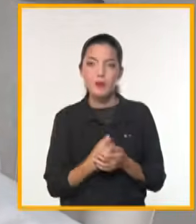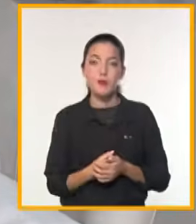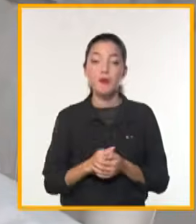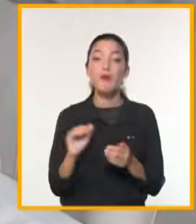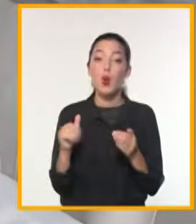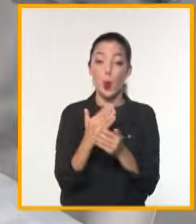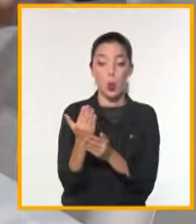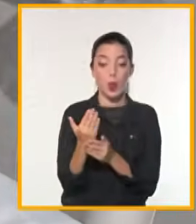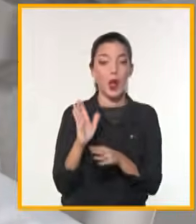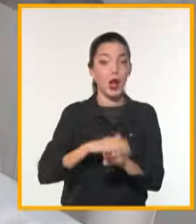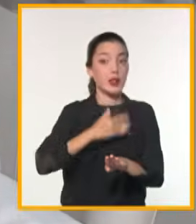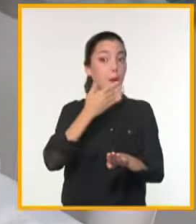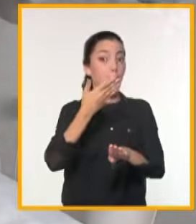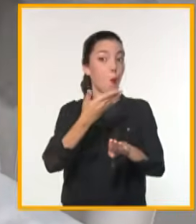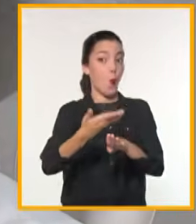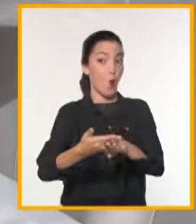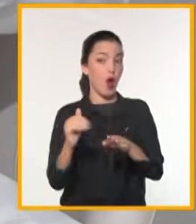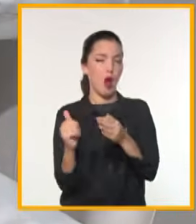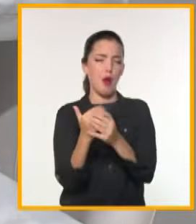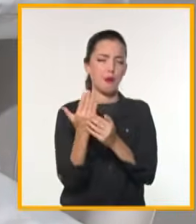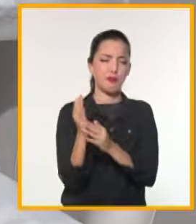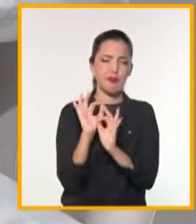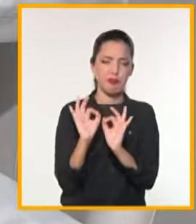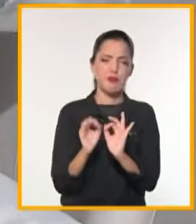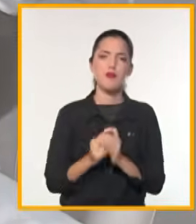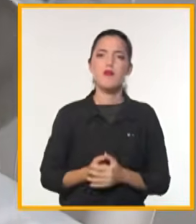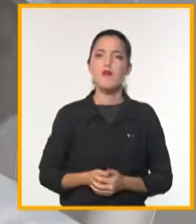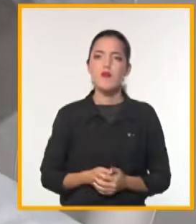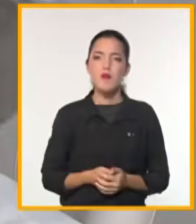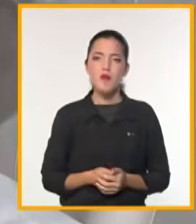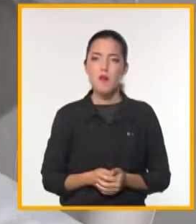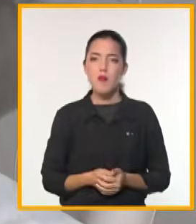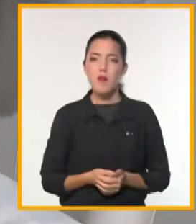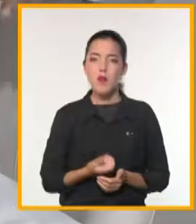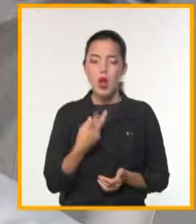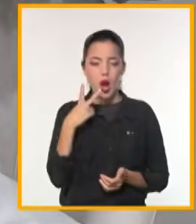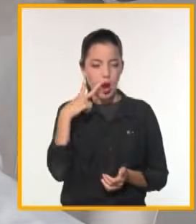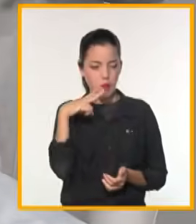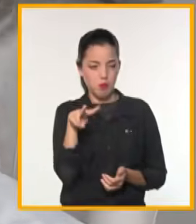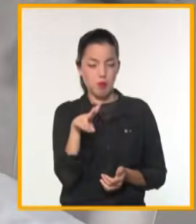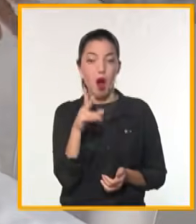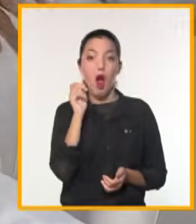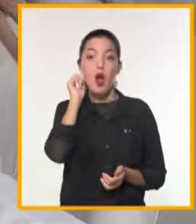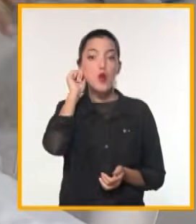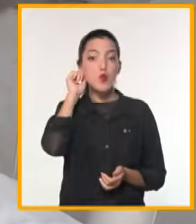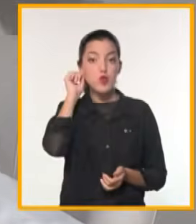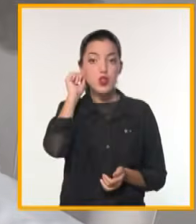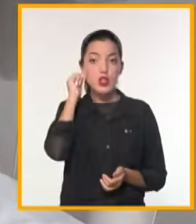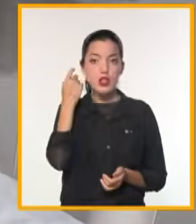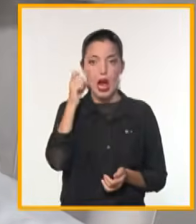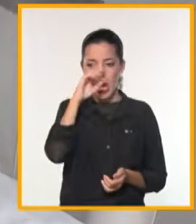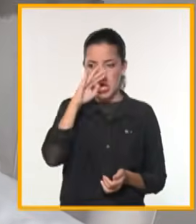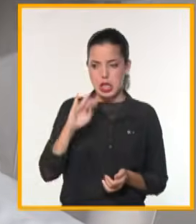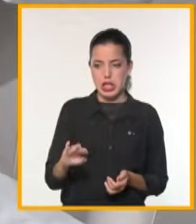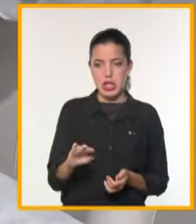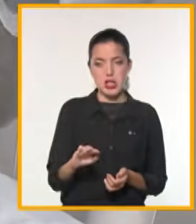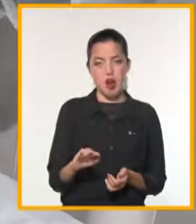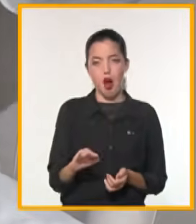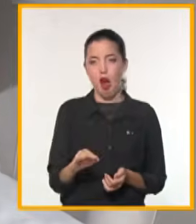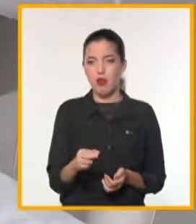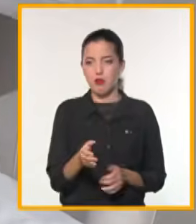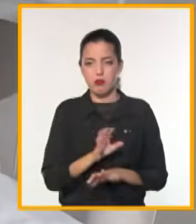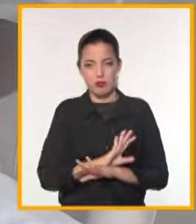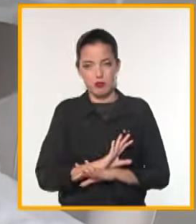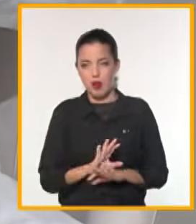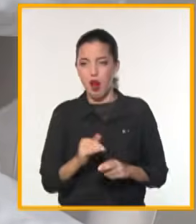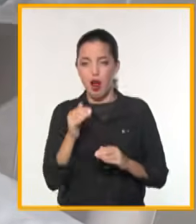vaya a su casa, veo a una de las muchachas que ya no era una niña, era una grande, pero era el rostro de